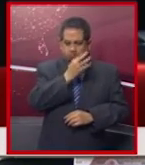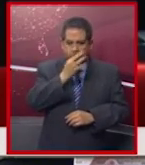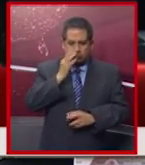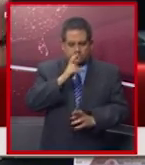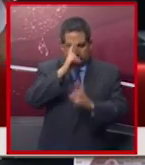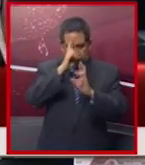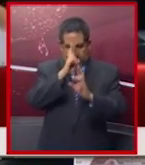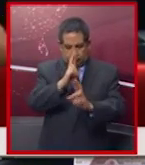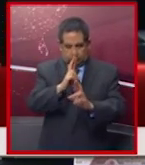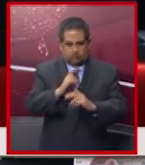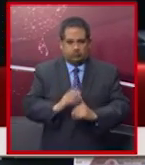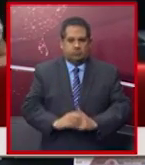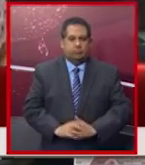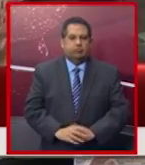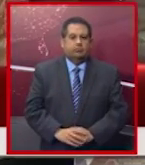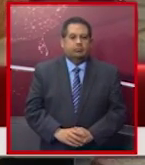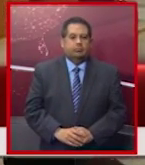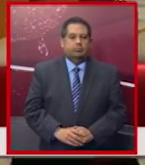su memoria.